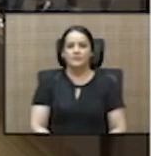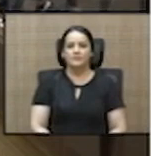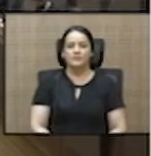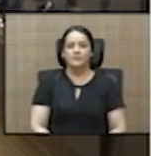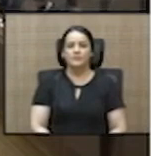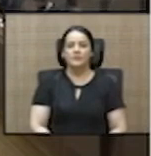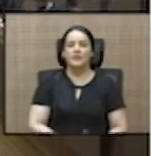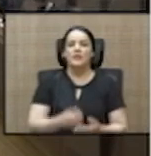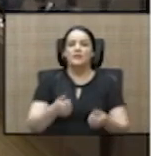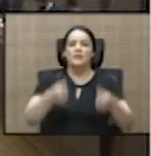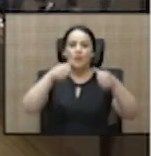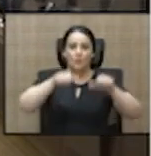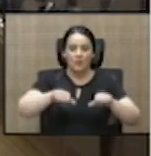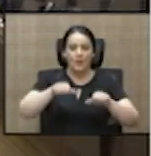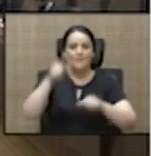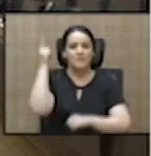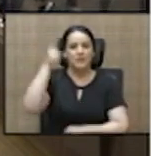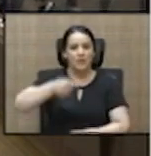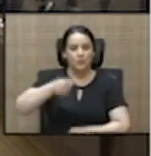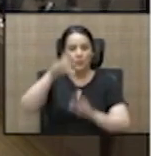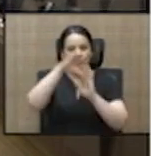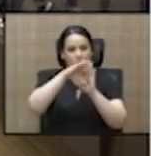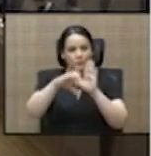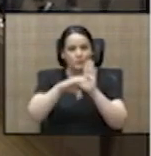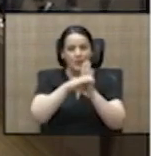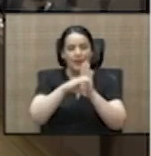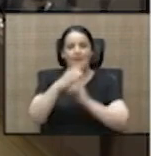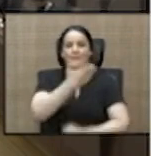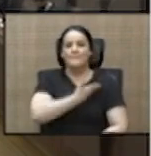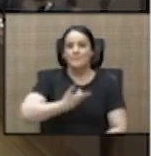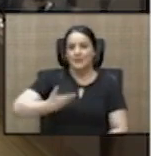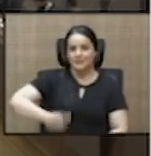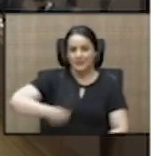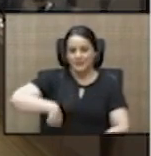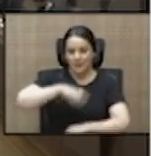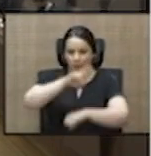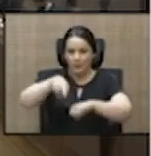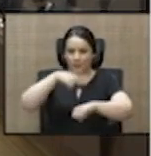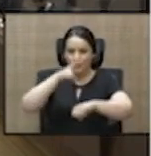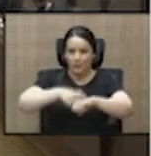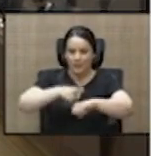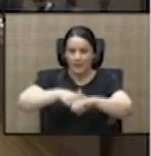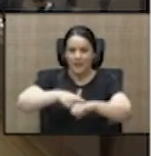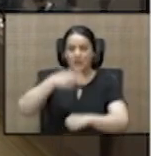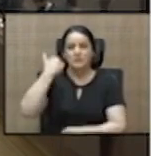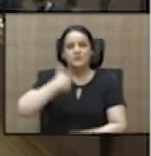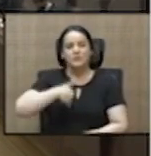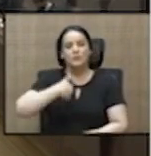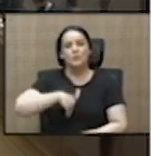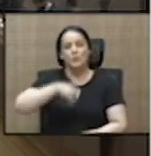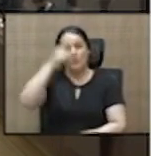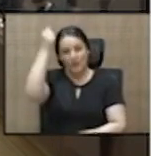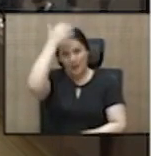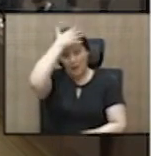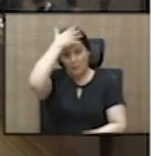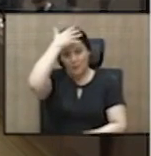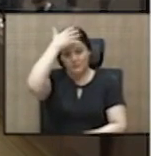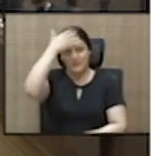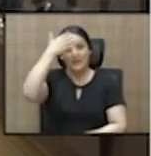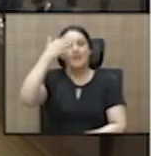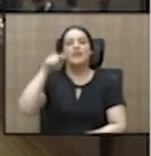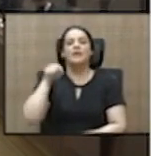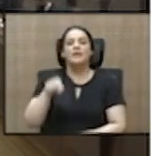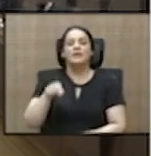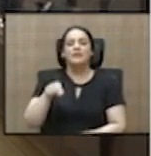hizo, por ejemplo, en infraestructura educativa. Hablo solamente de las aulas, de los edificios, no tanto de la